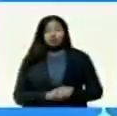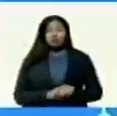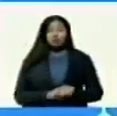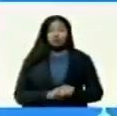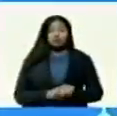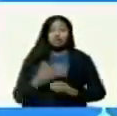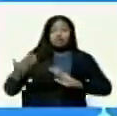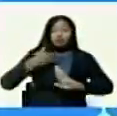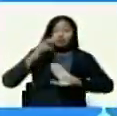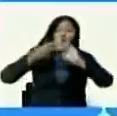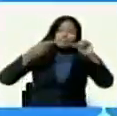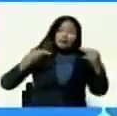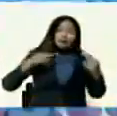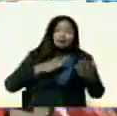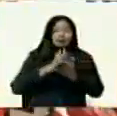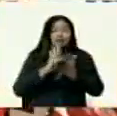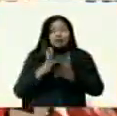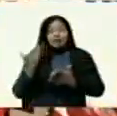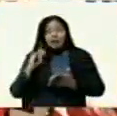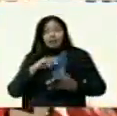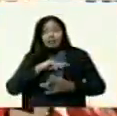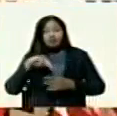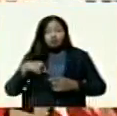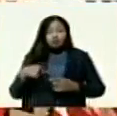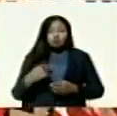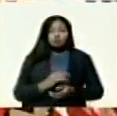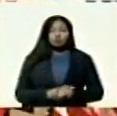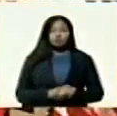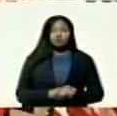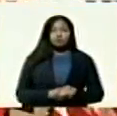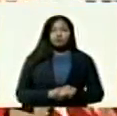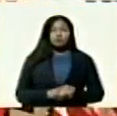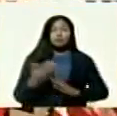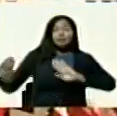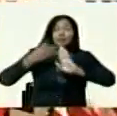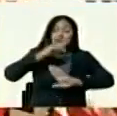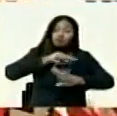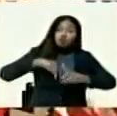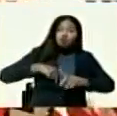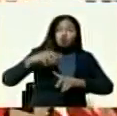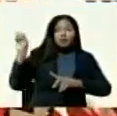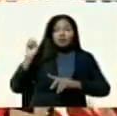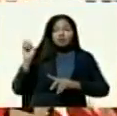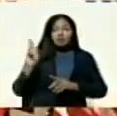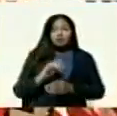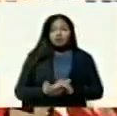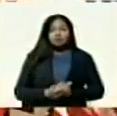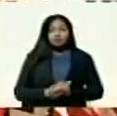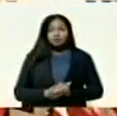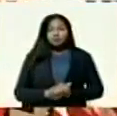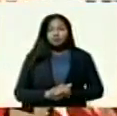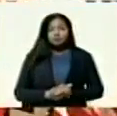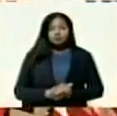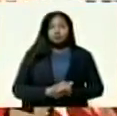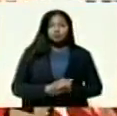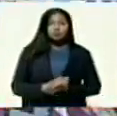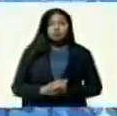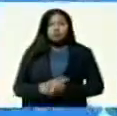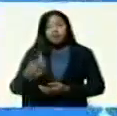paz de nuestra región, para atentar contra Venezuela. El día 17,